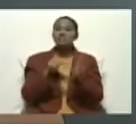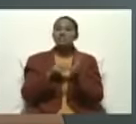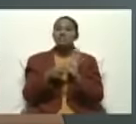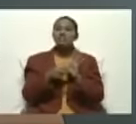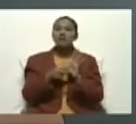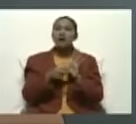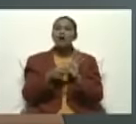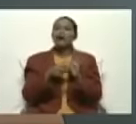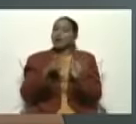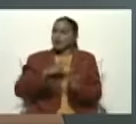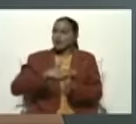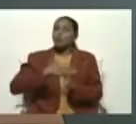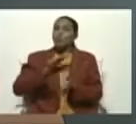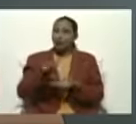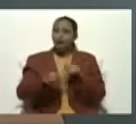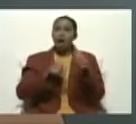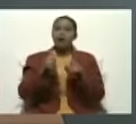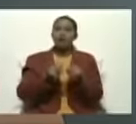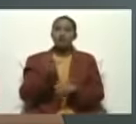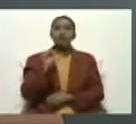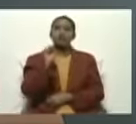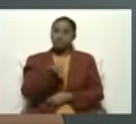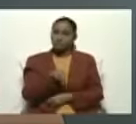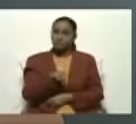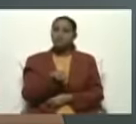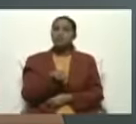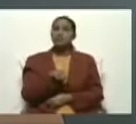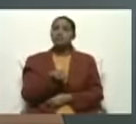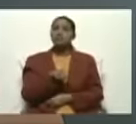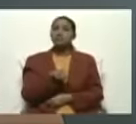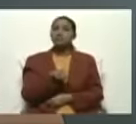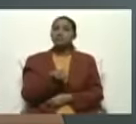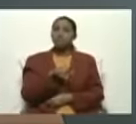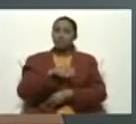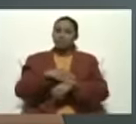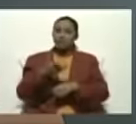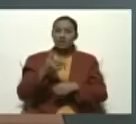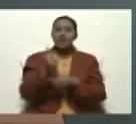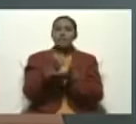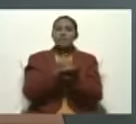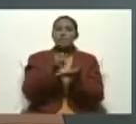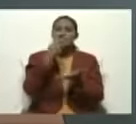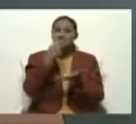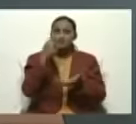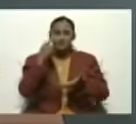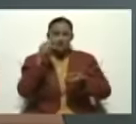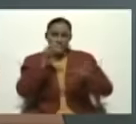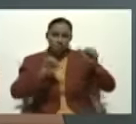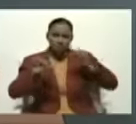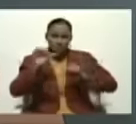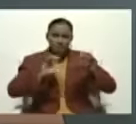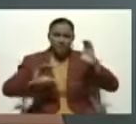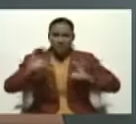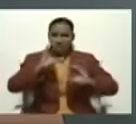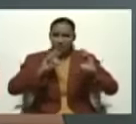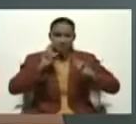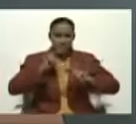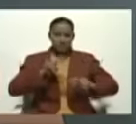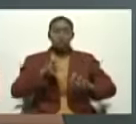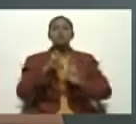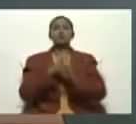en esa posibilidad que tuvo la medicina cubana, porque estamos en un Estado socialista de derecho y justicia